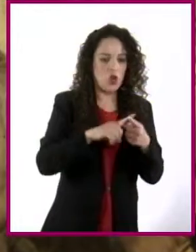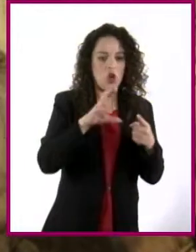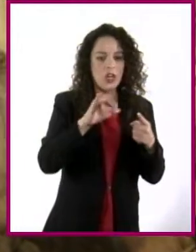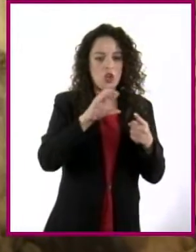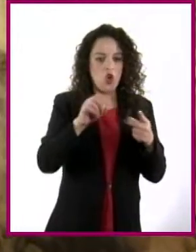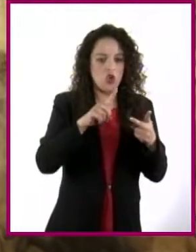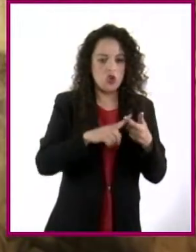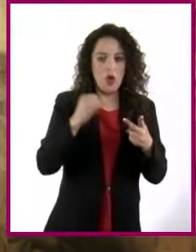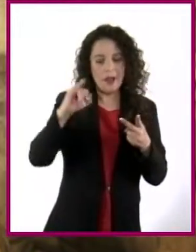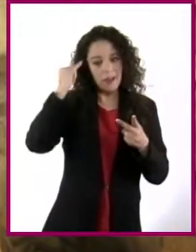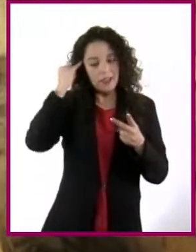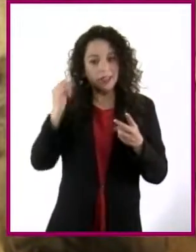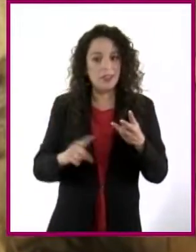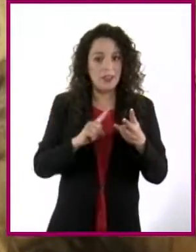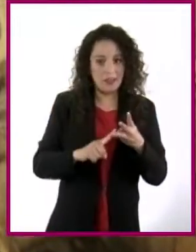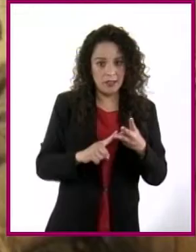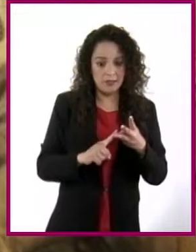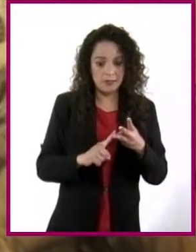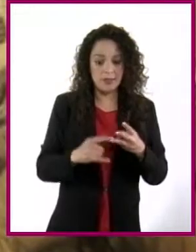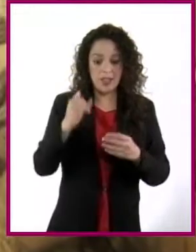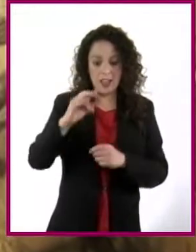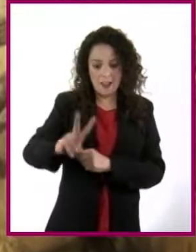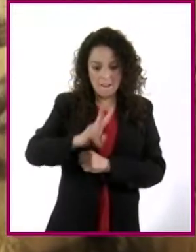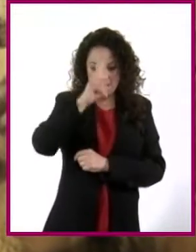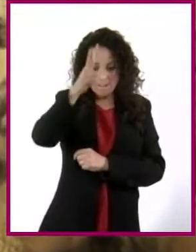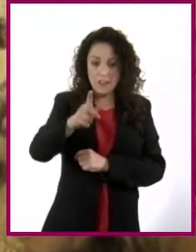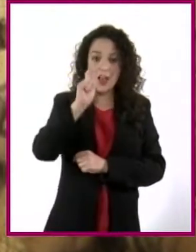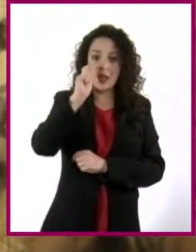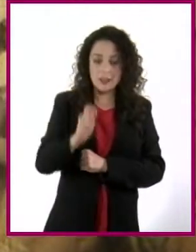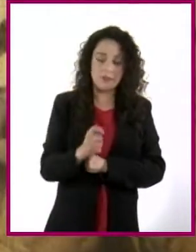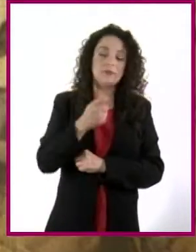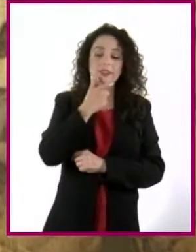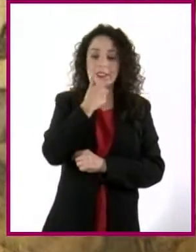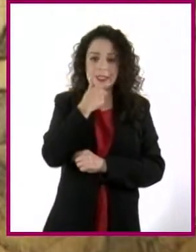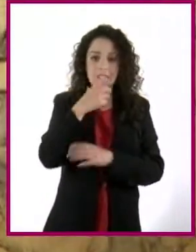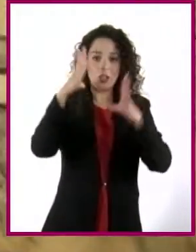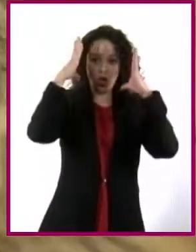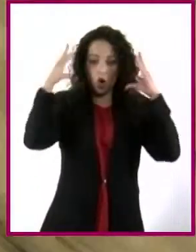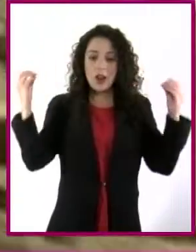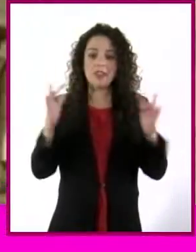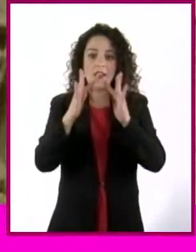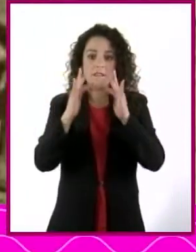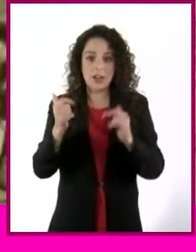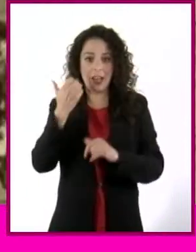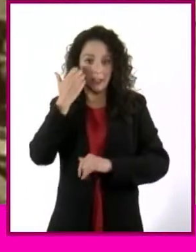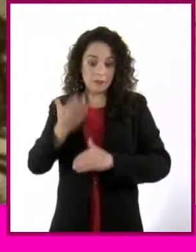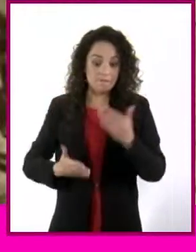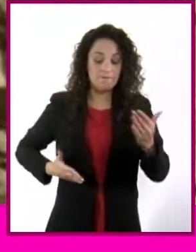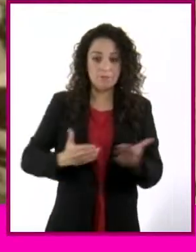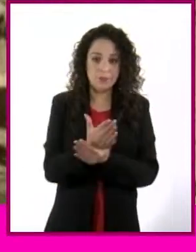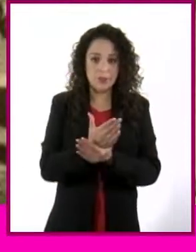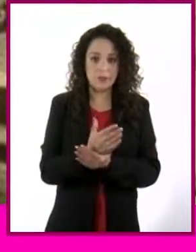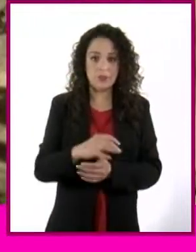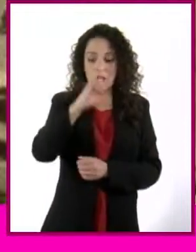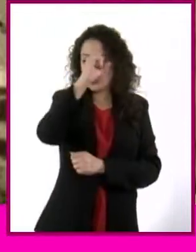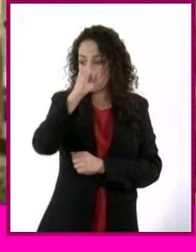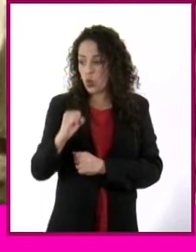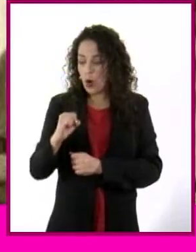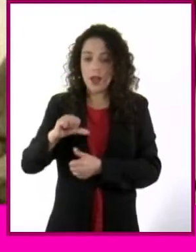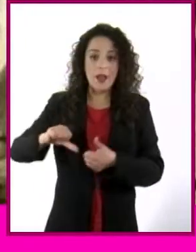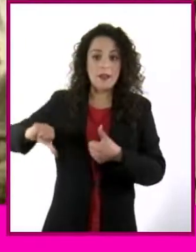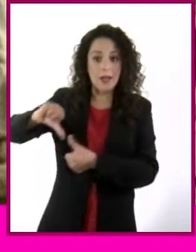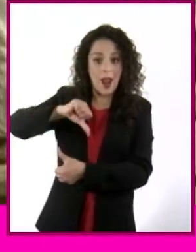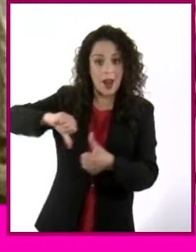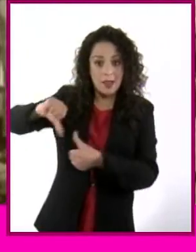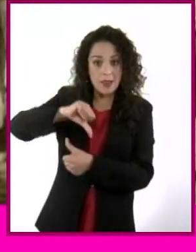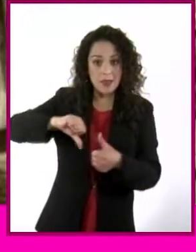originarios, además de las amenazas reales de ingleses, holandeses y franceses. El sur y el Caribe